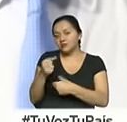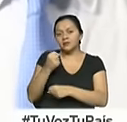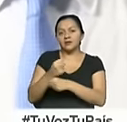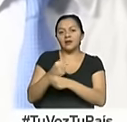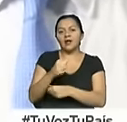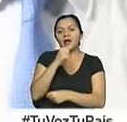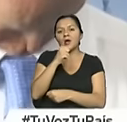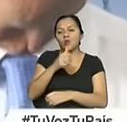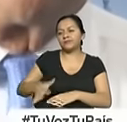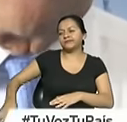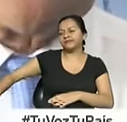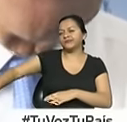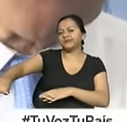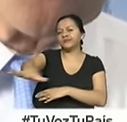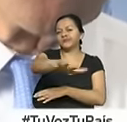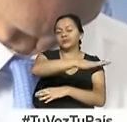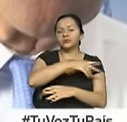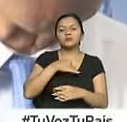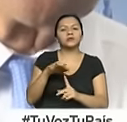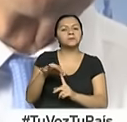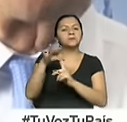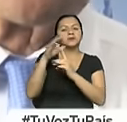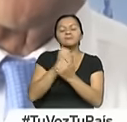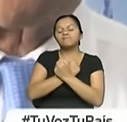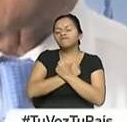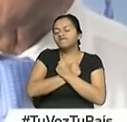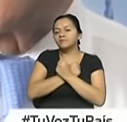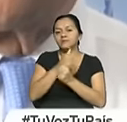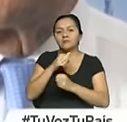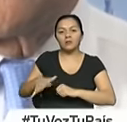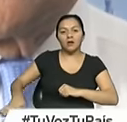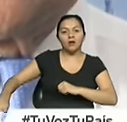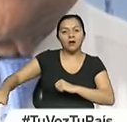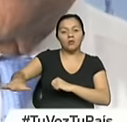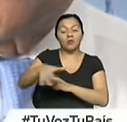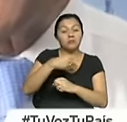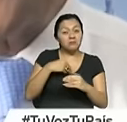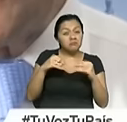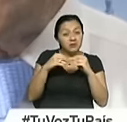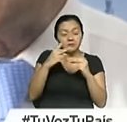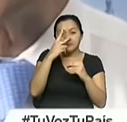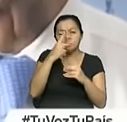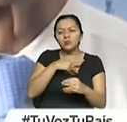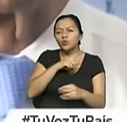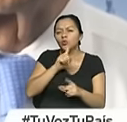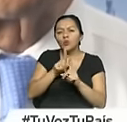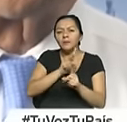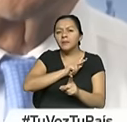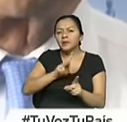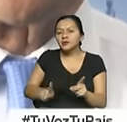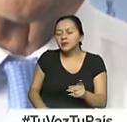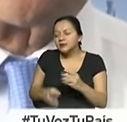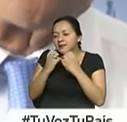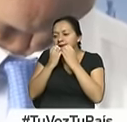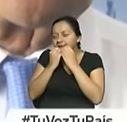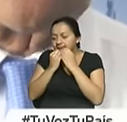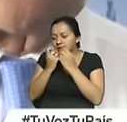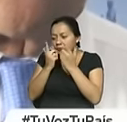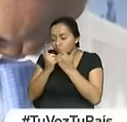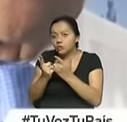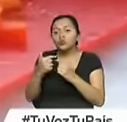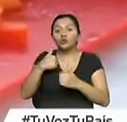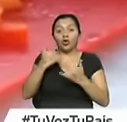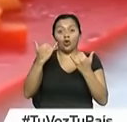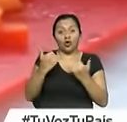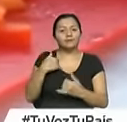El océano es un lugar muy especial para mí. Mi conexión con el océano es más que personal. Yo entiendo el rol crítico